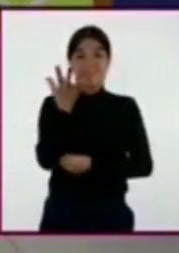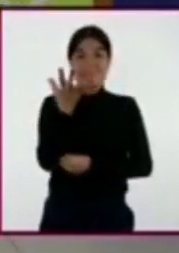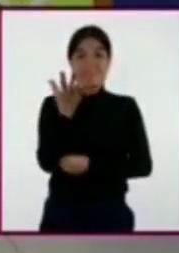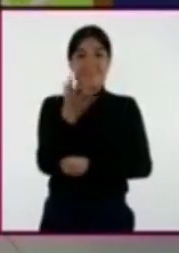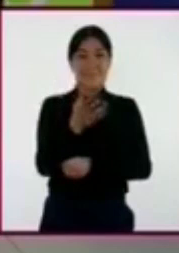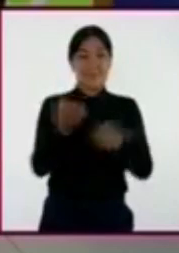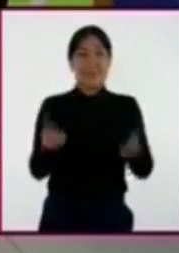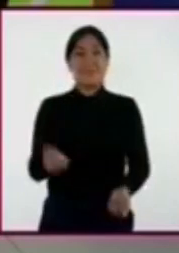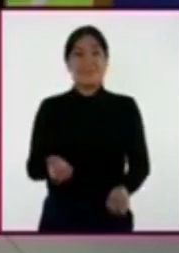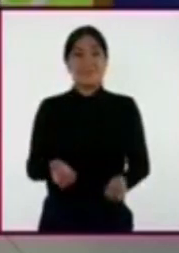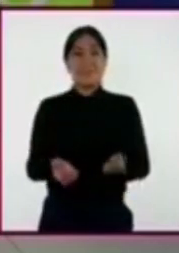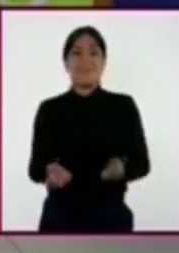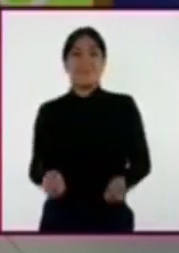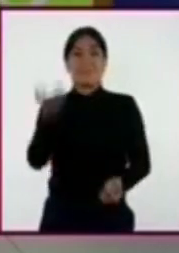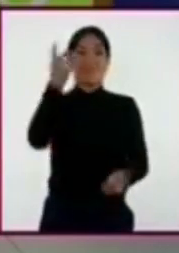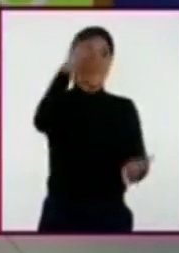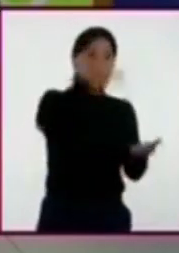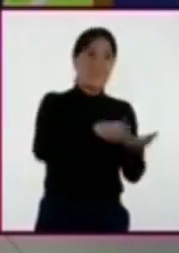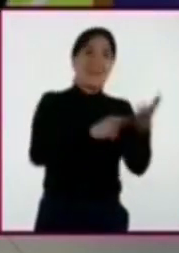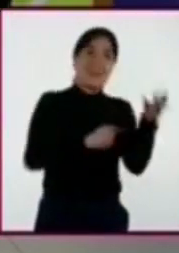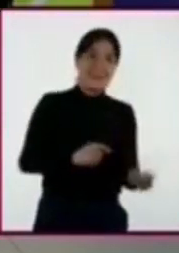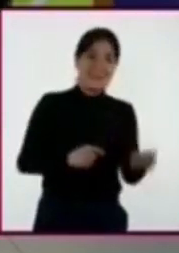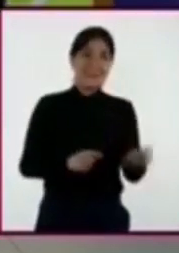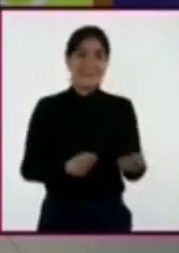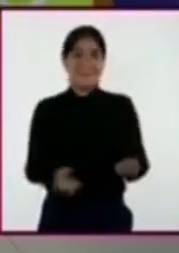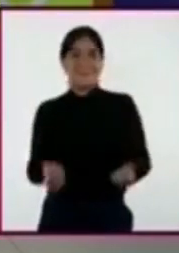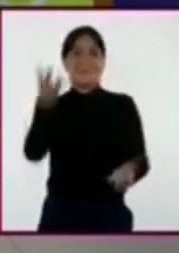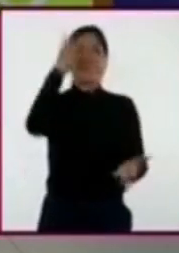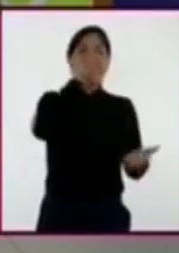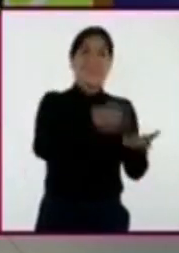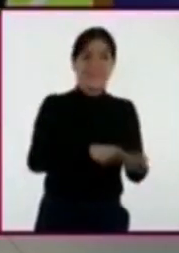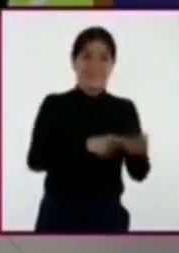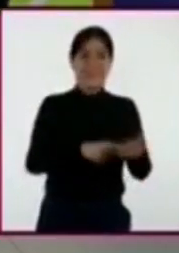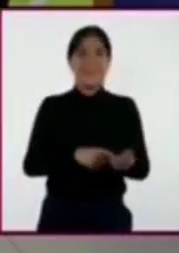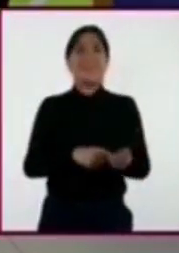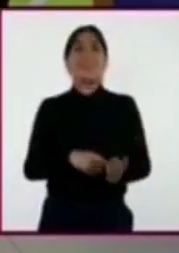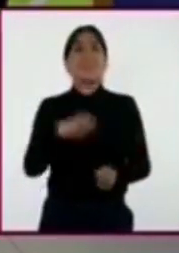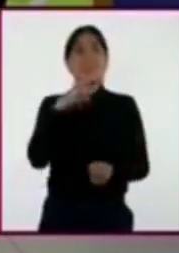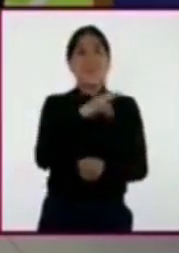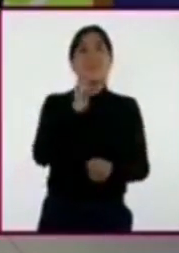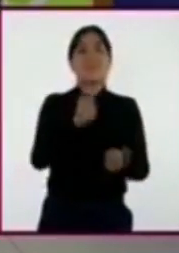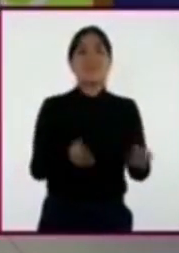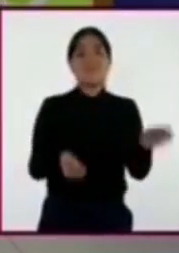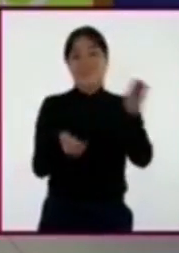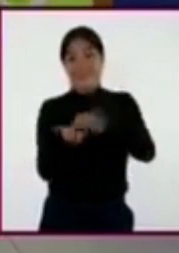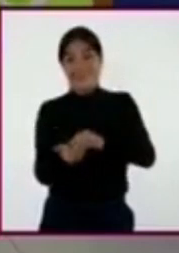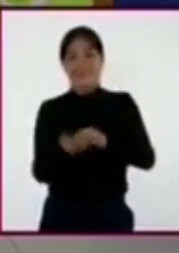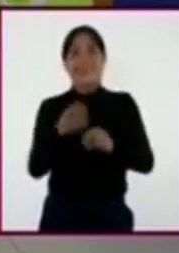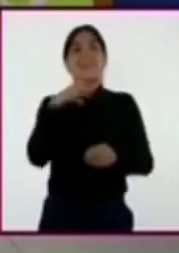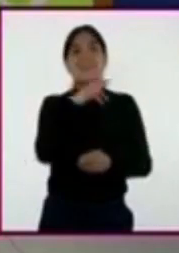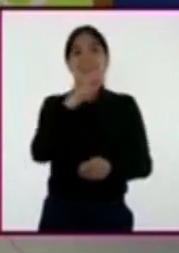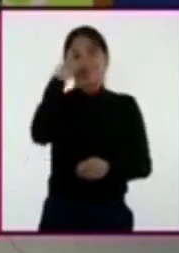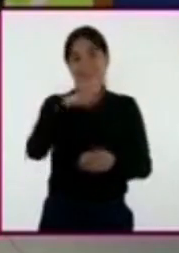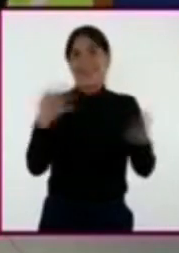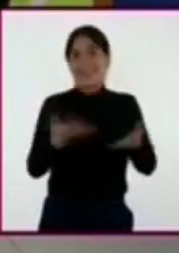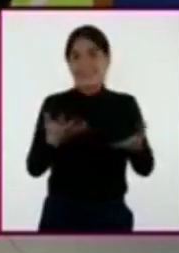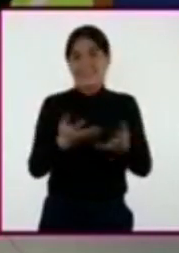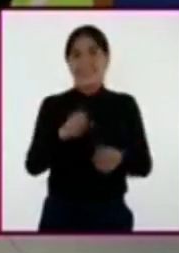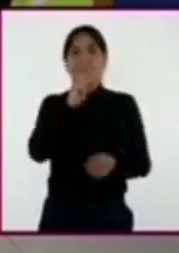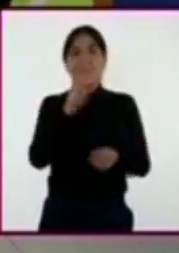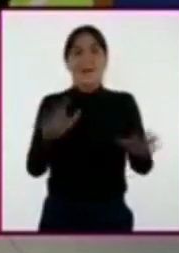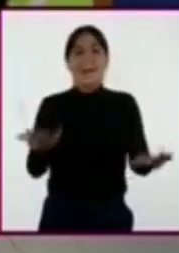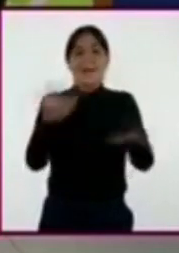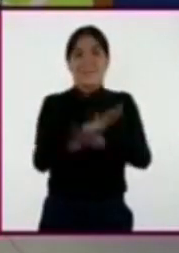y atrapas con la otra. Y rápidamente regresas tu calcetín a la mano para que puedas hacer